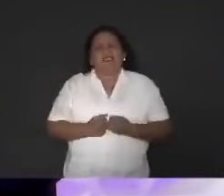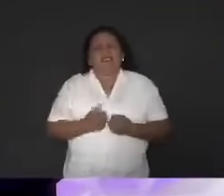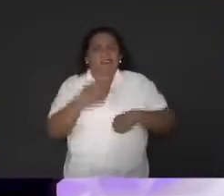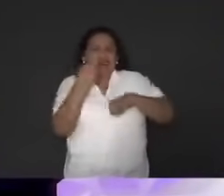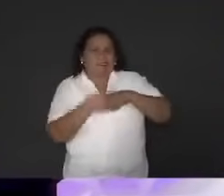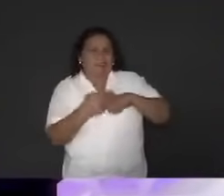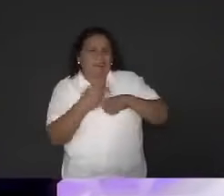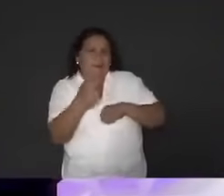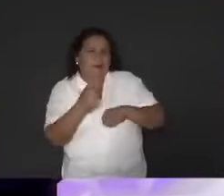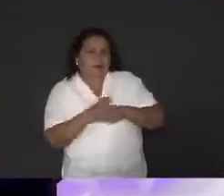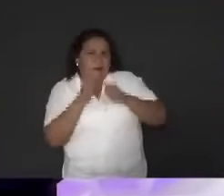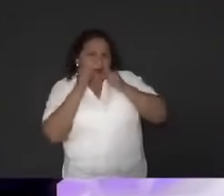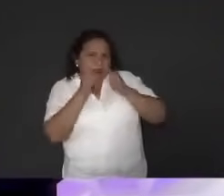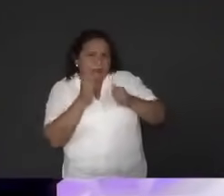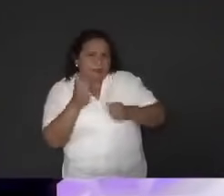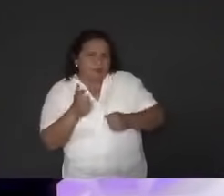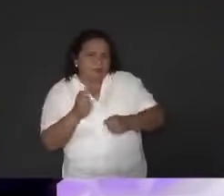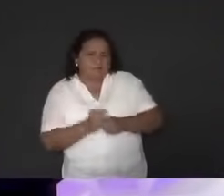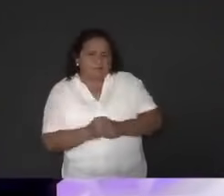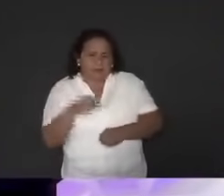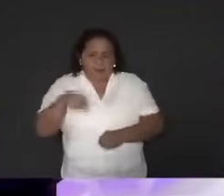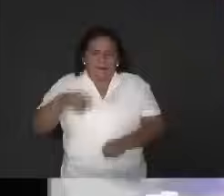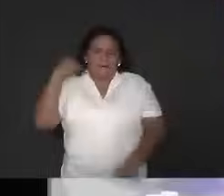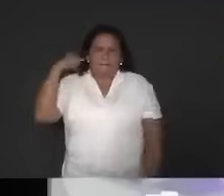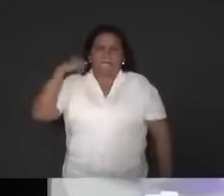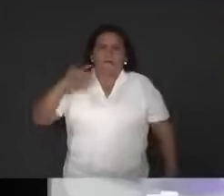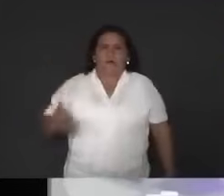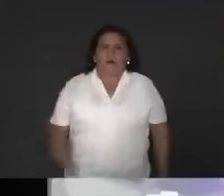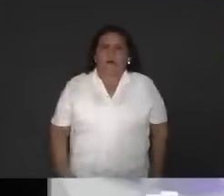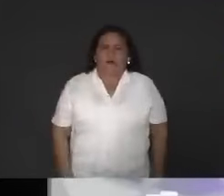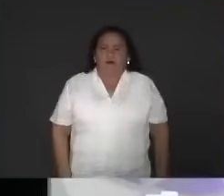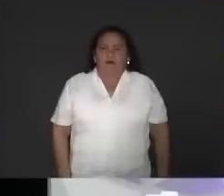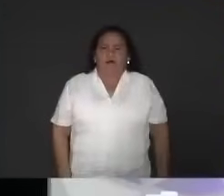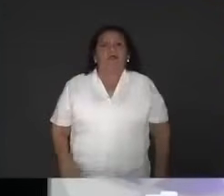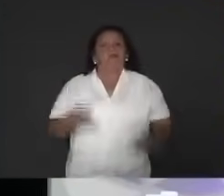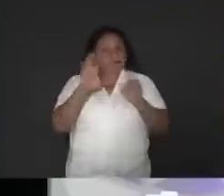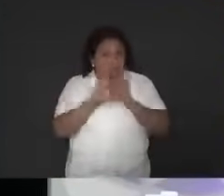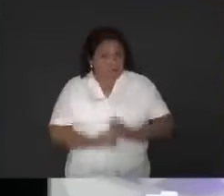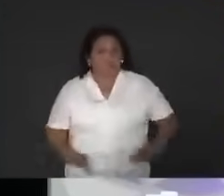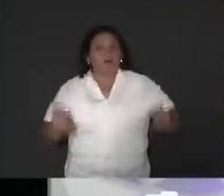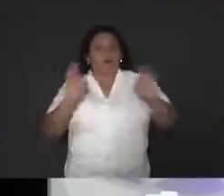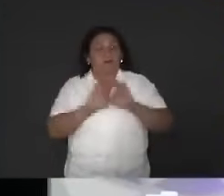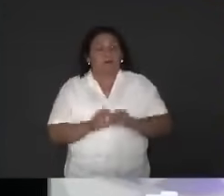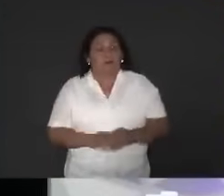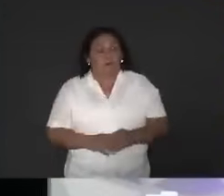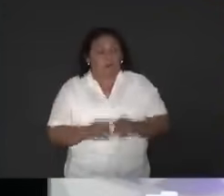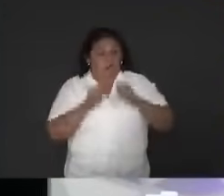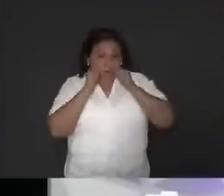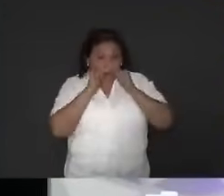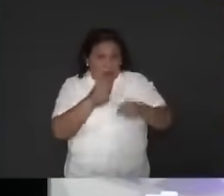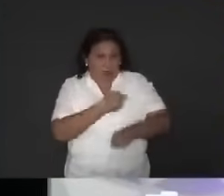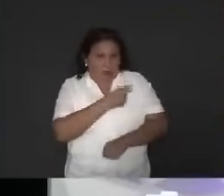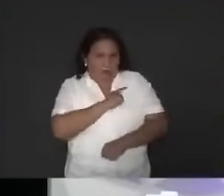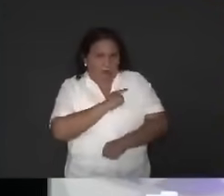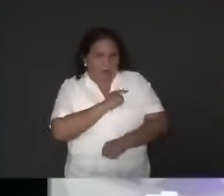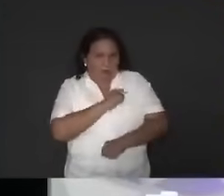de salud mental en nuestro estado? Es indispensable atender la salud mental como un eje de toda la